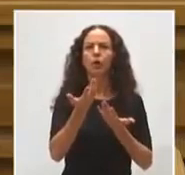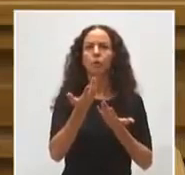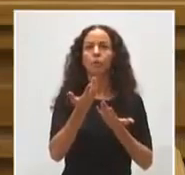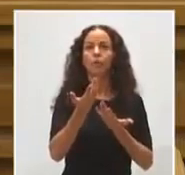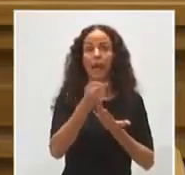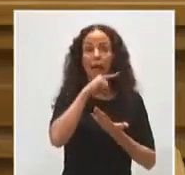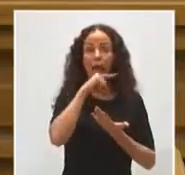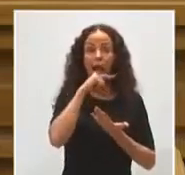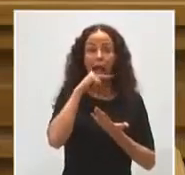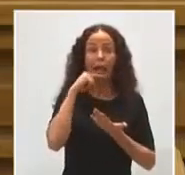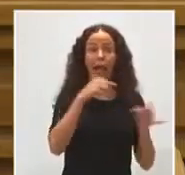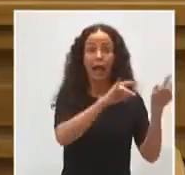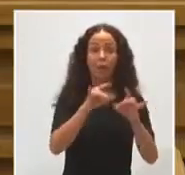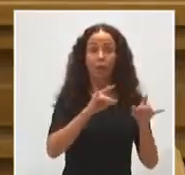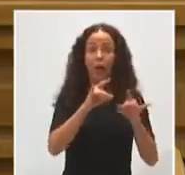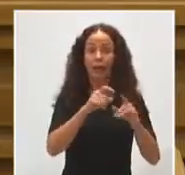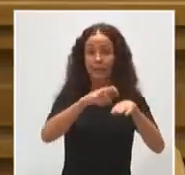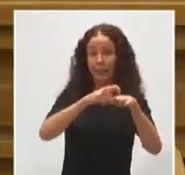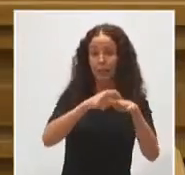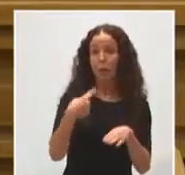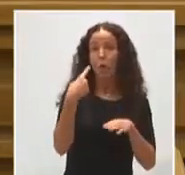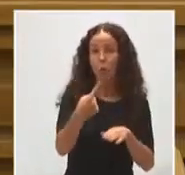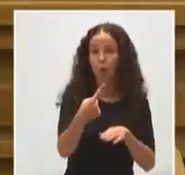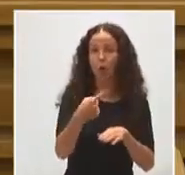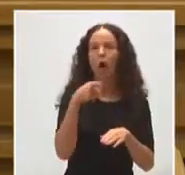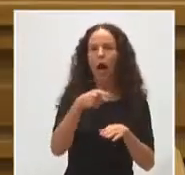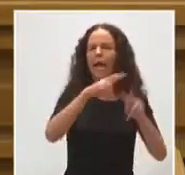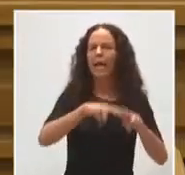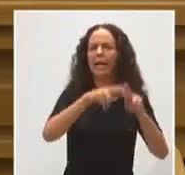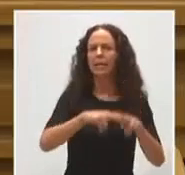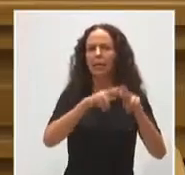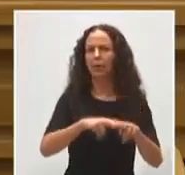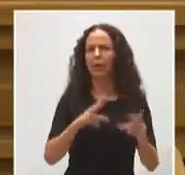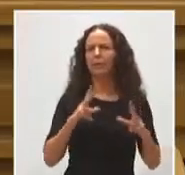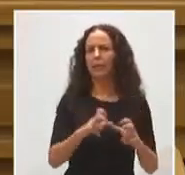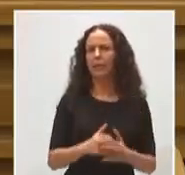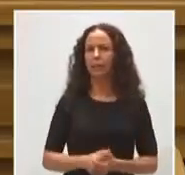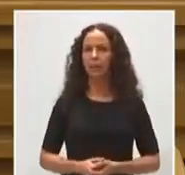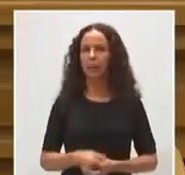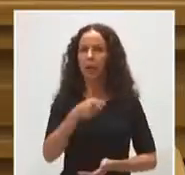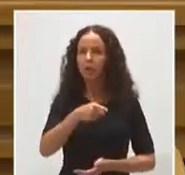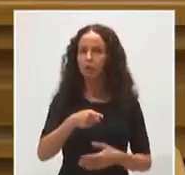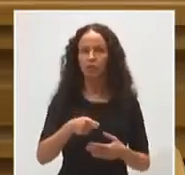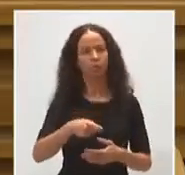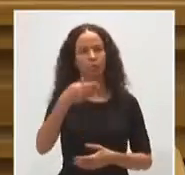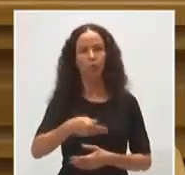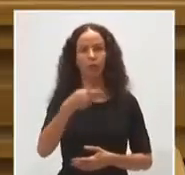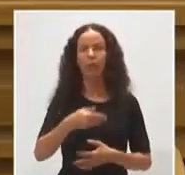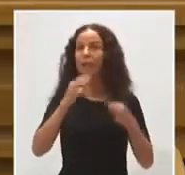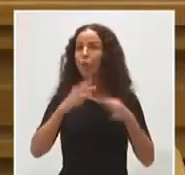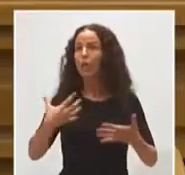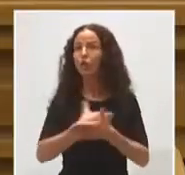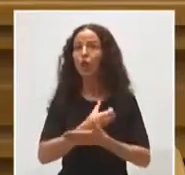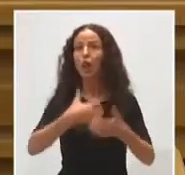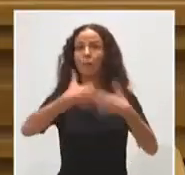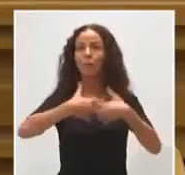diabéticos de tipo 1 esto es muy importante para la gente que está afectada muchísimo muchísimo como toda la maquinaria que hemos puesto